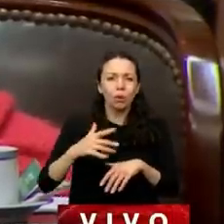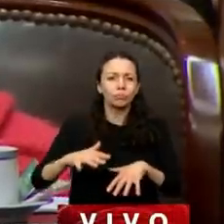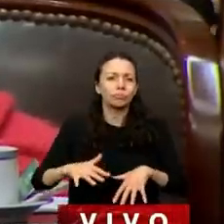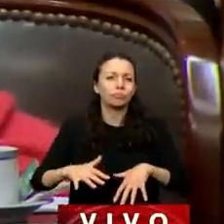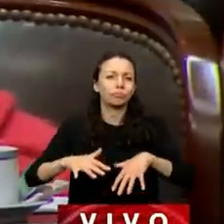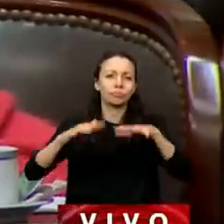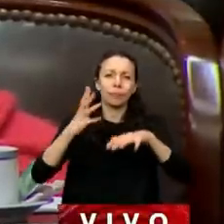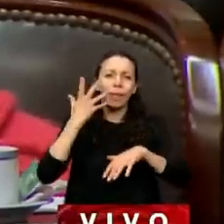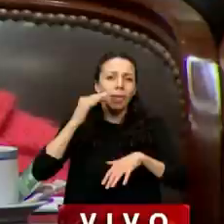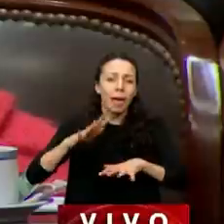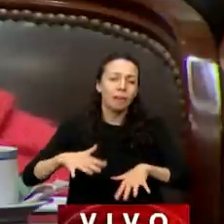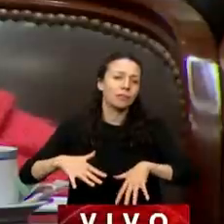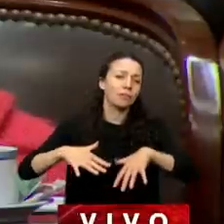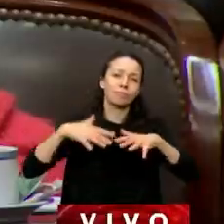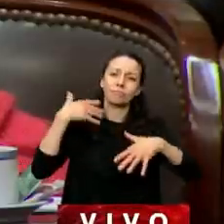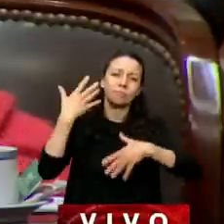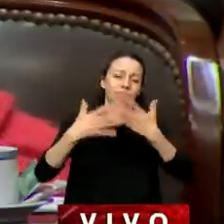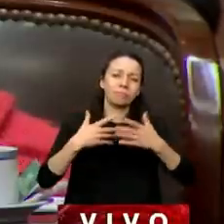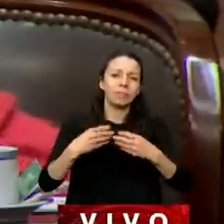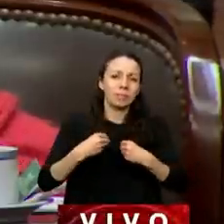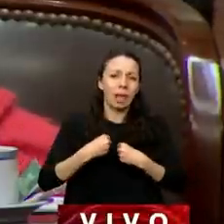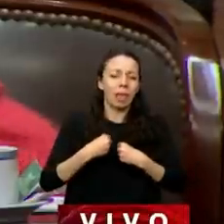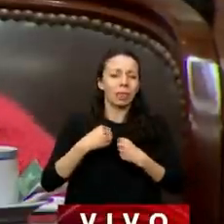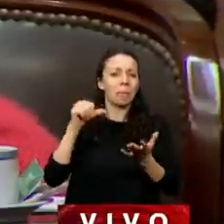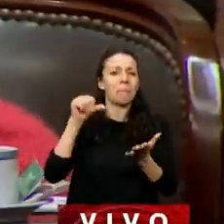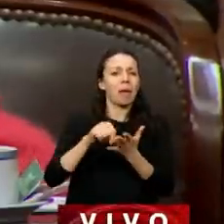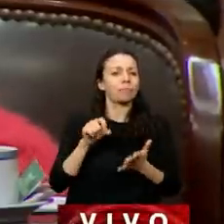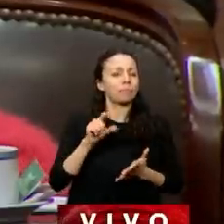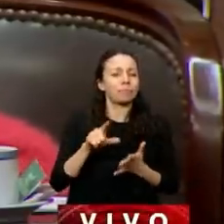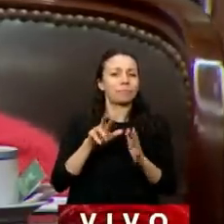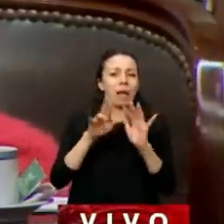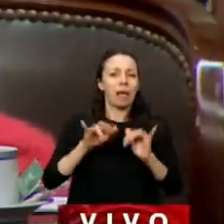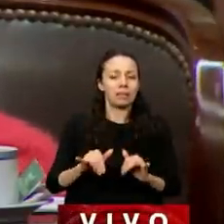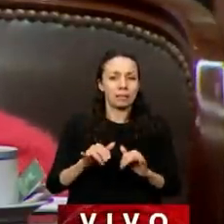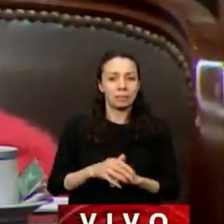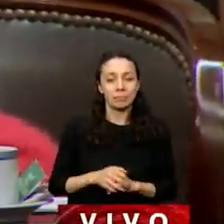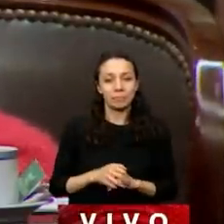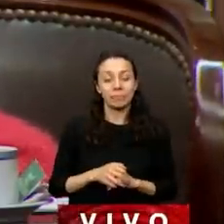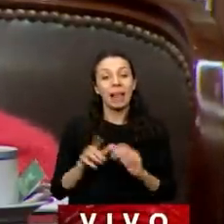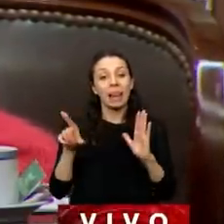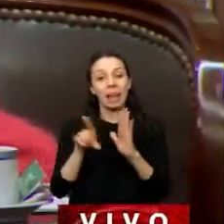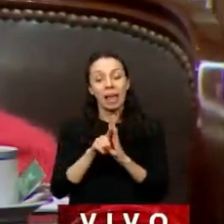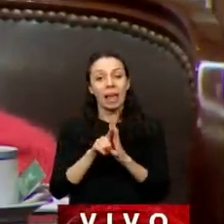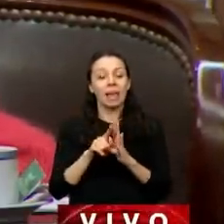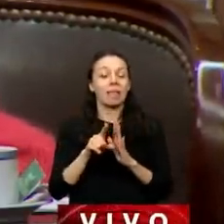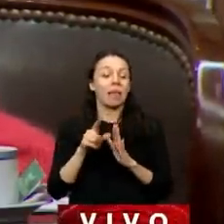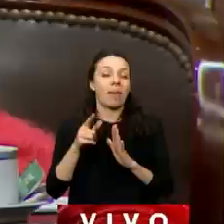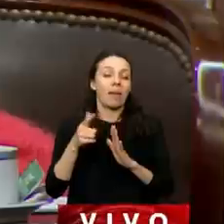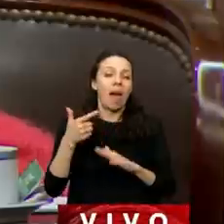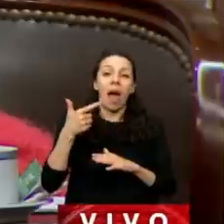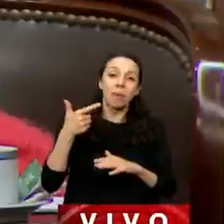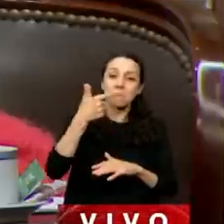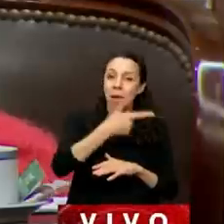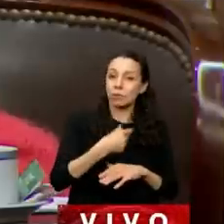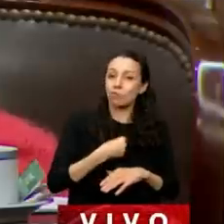nuestros nietos puedan crecer en un país en paz. La ley de entrega voluntaria de armas por parte de la